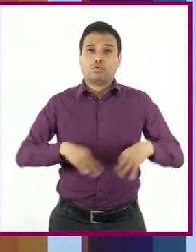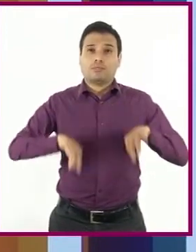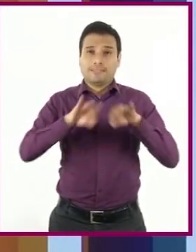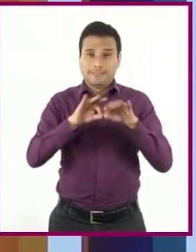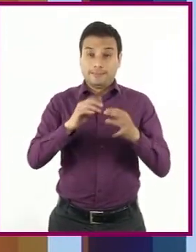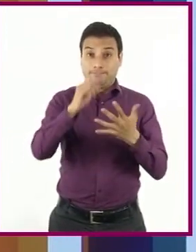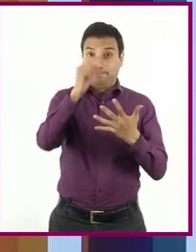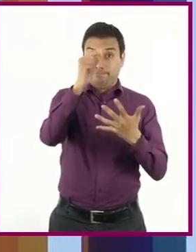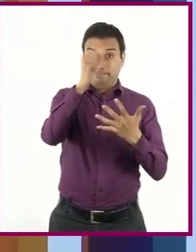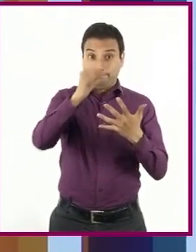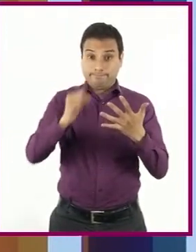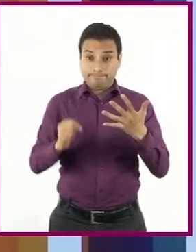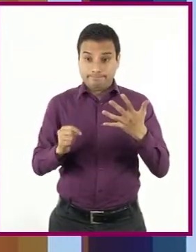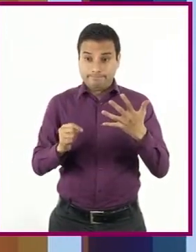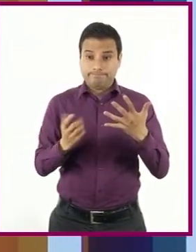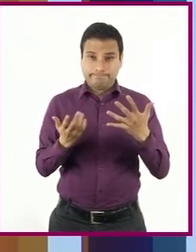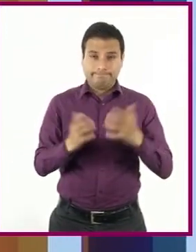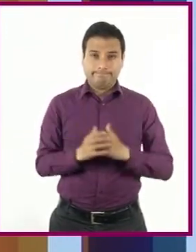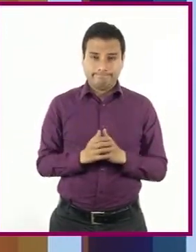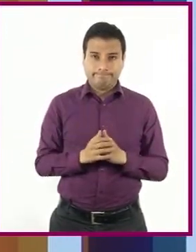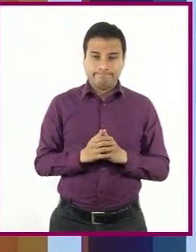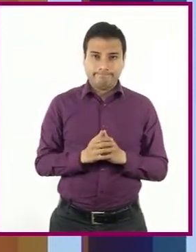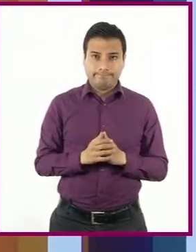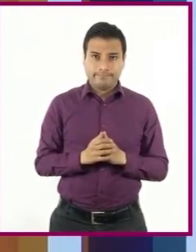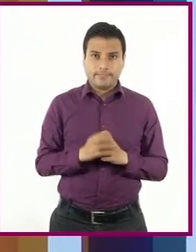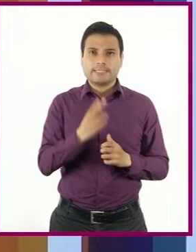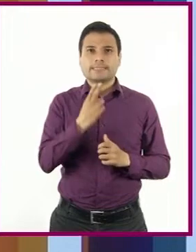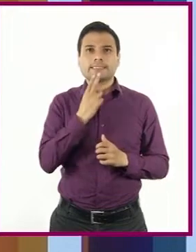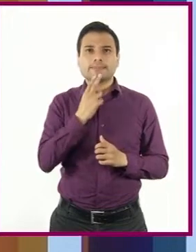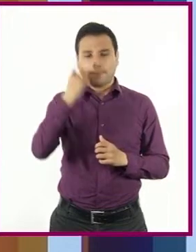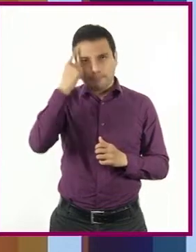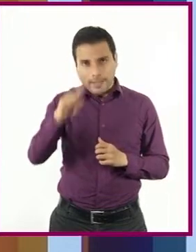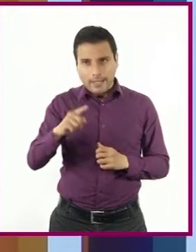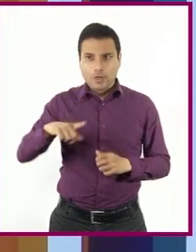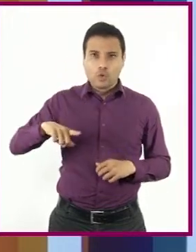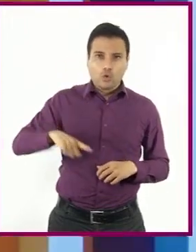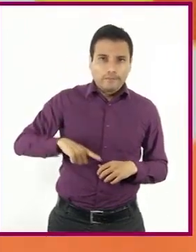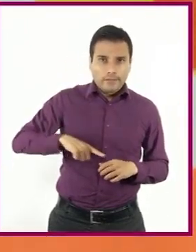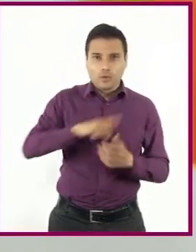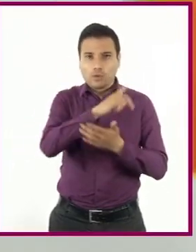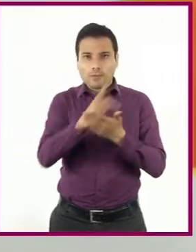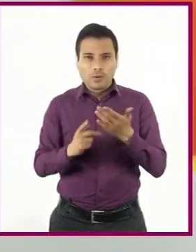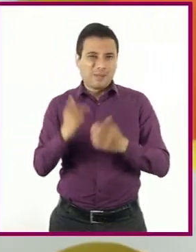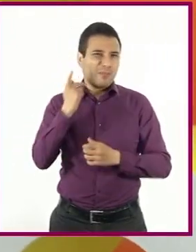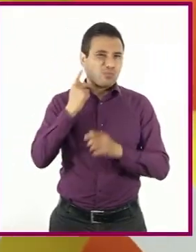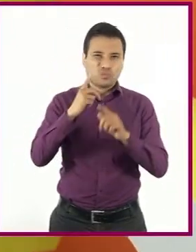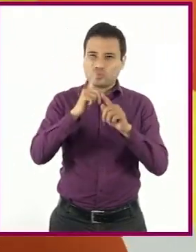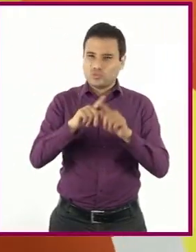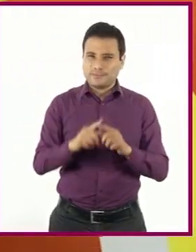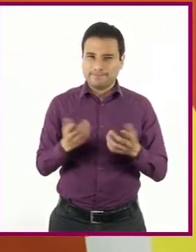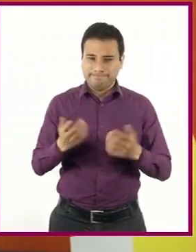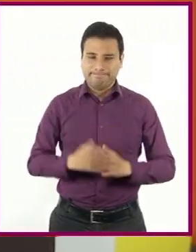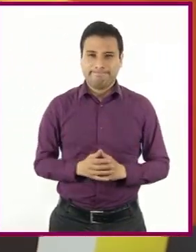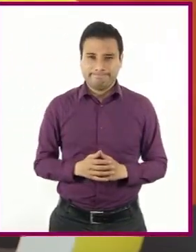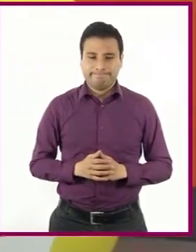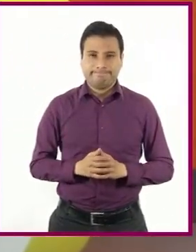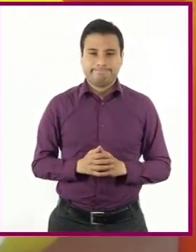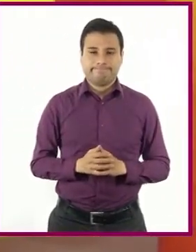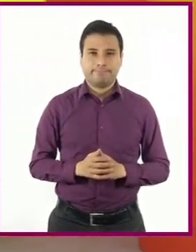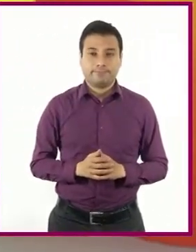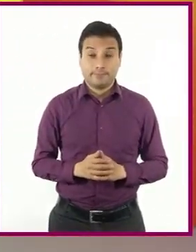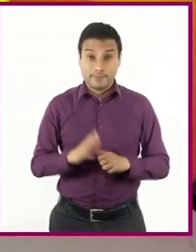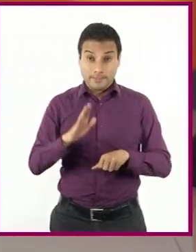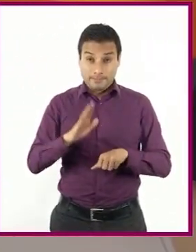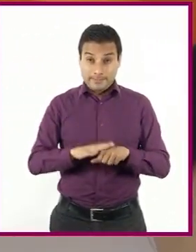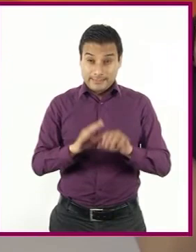se fundan muchas de las decisiones de política económica de un país. Precisamente para tener más